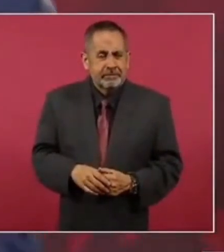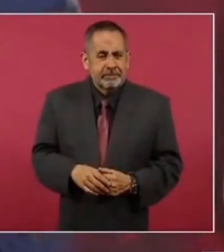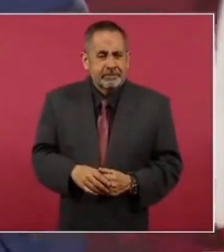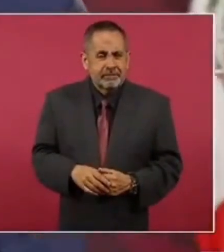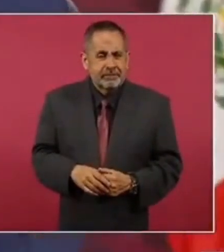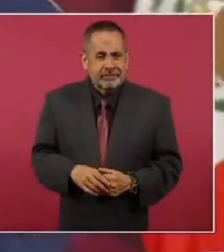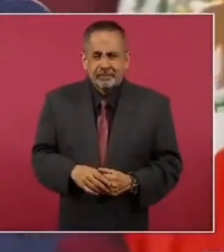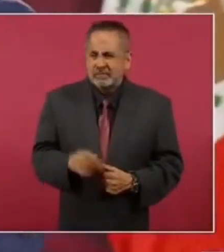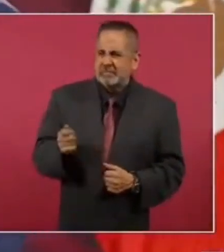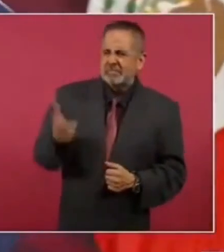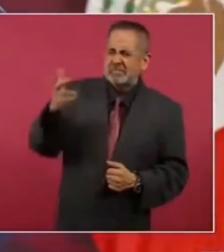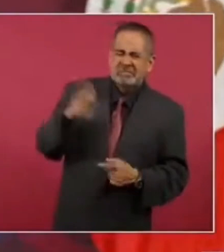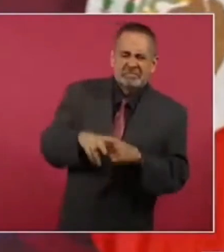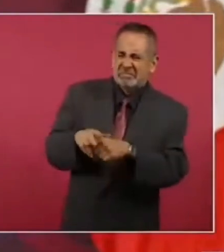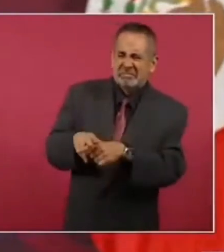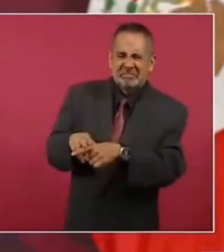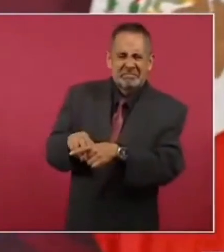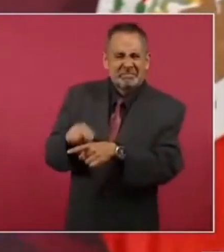van a